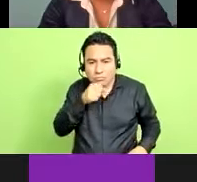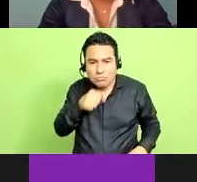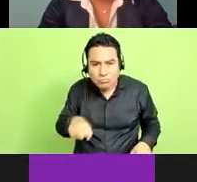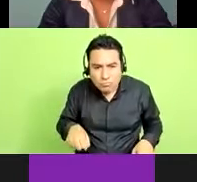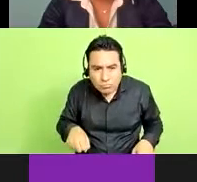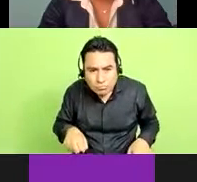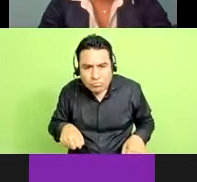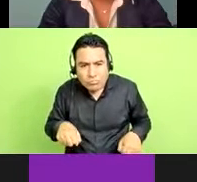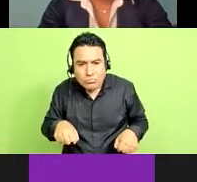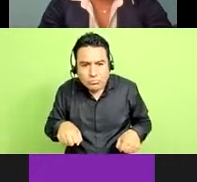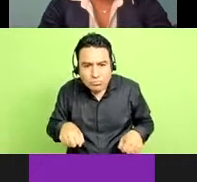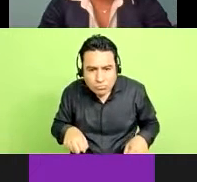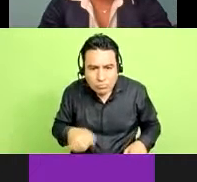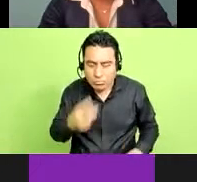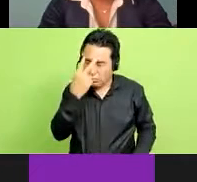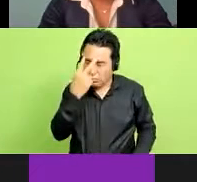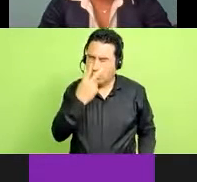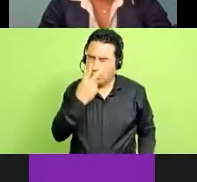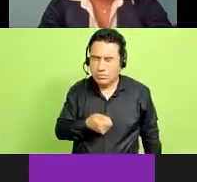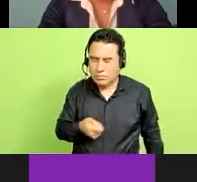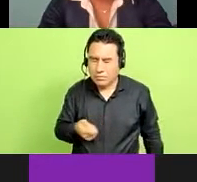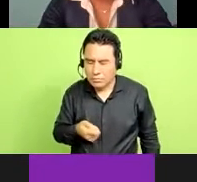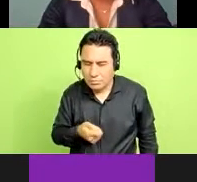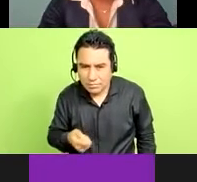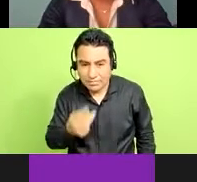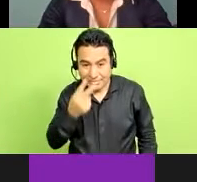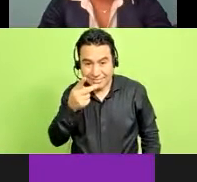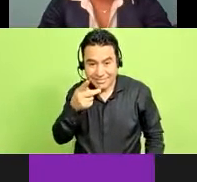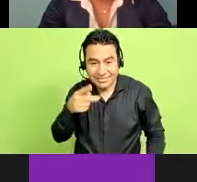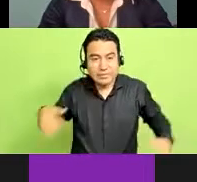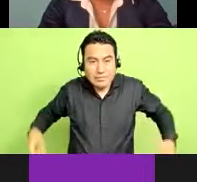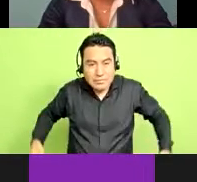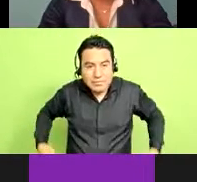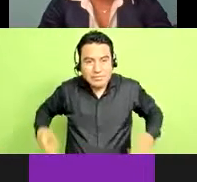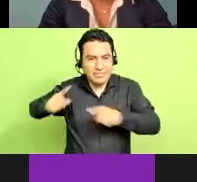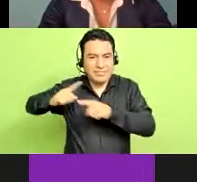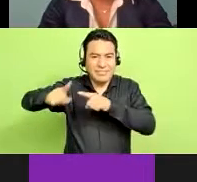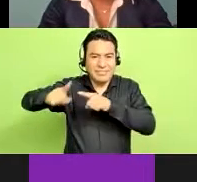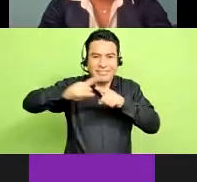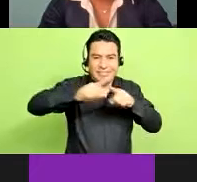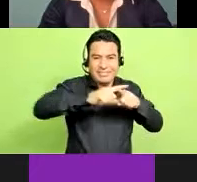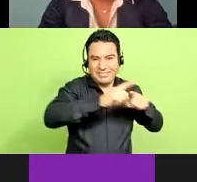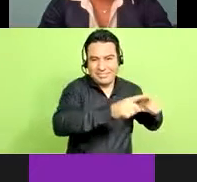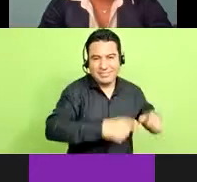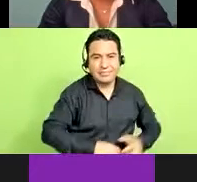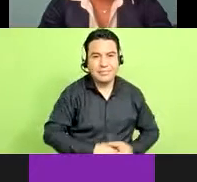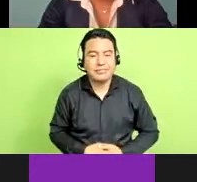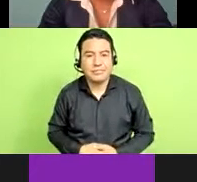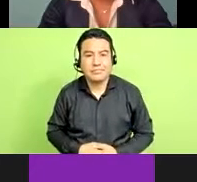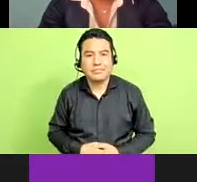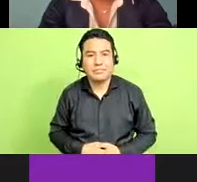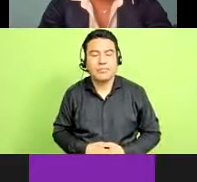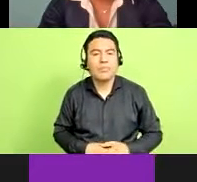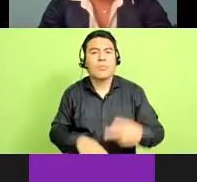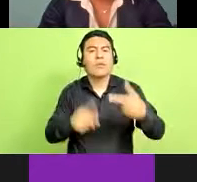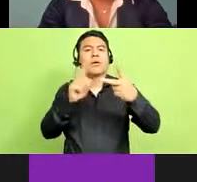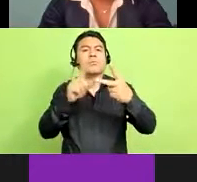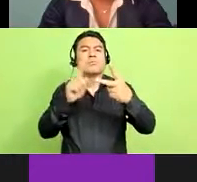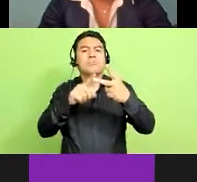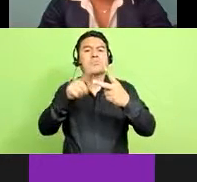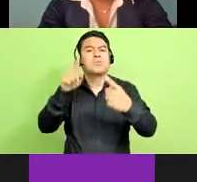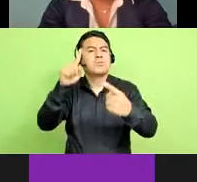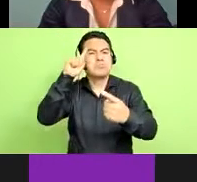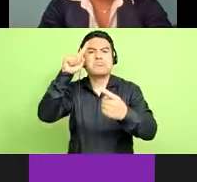discapacidad y movilidad reducida el siguiente por favor la finalidad